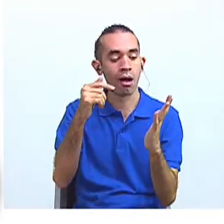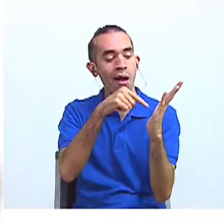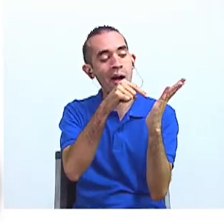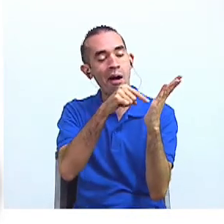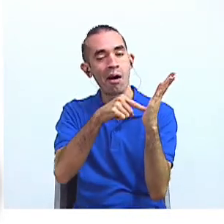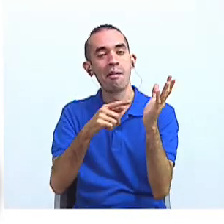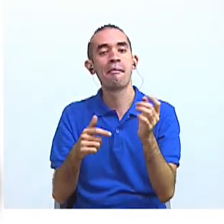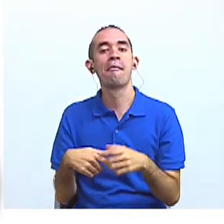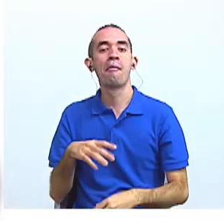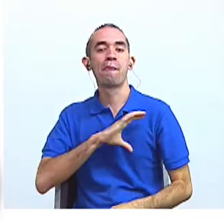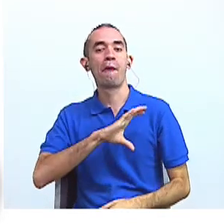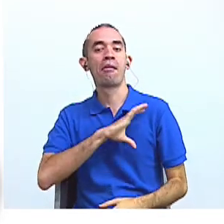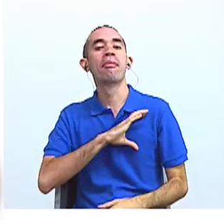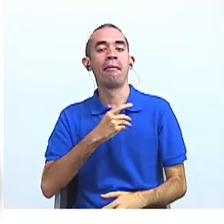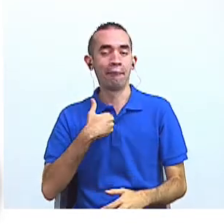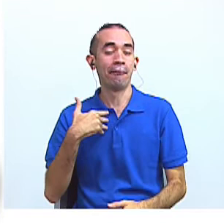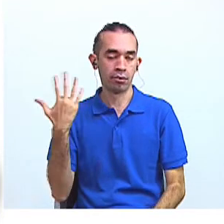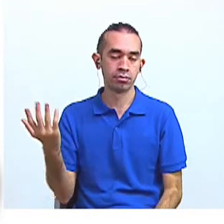del guarda.